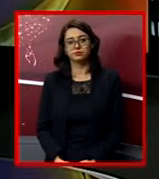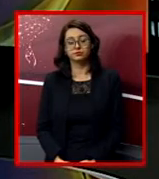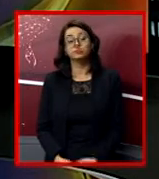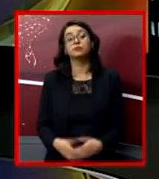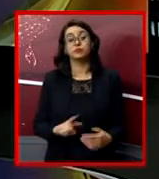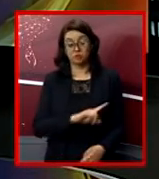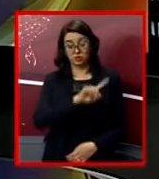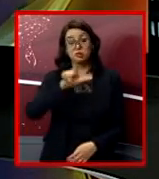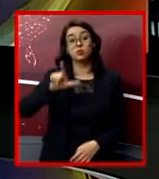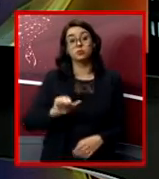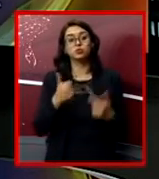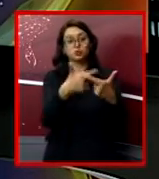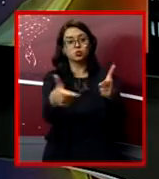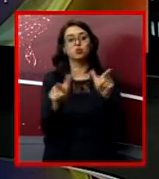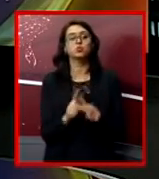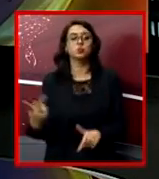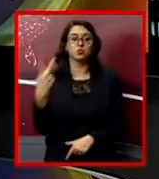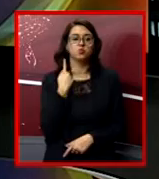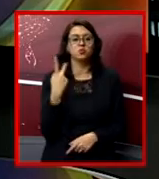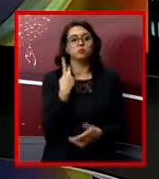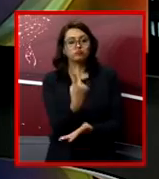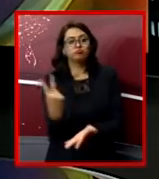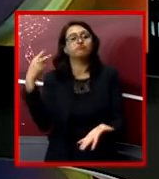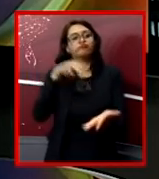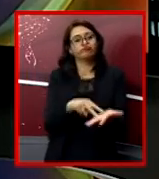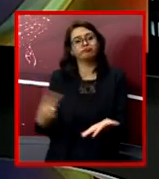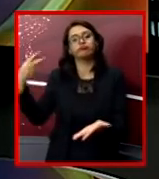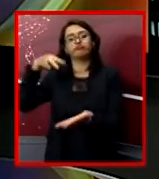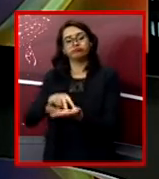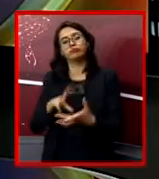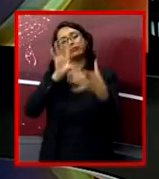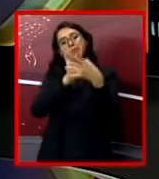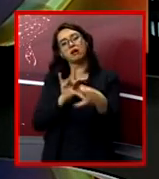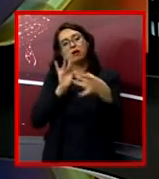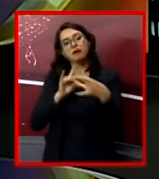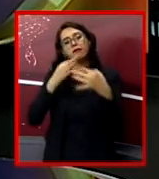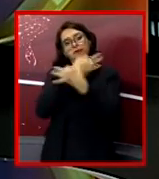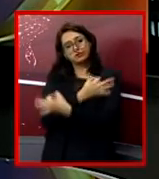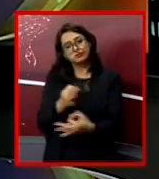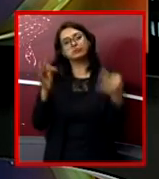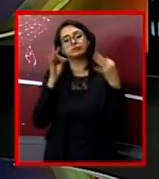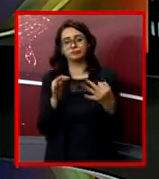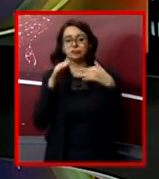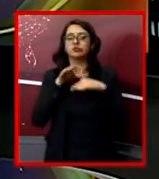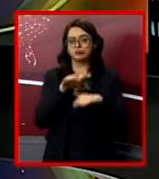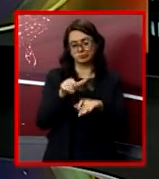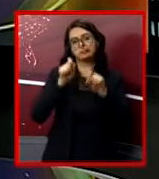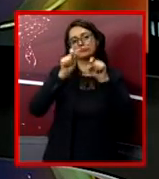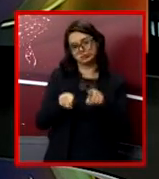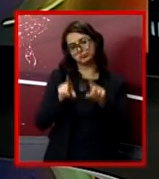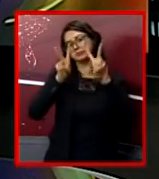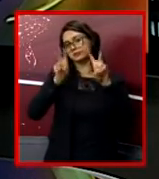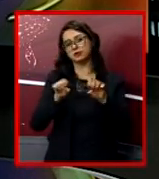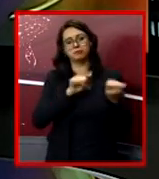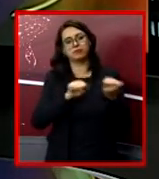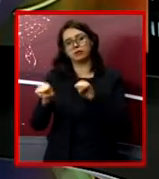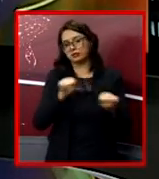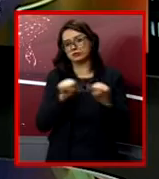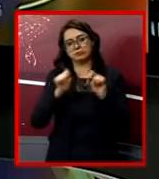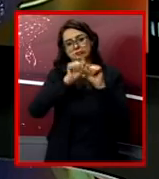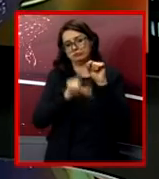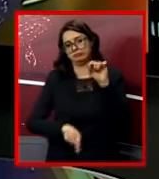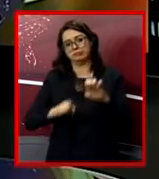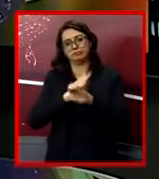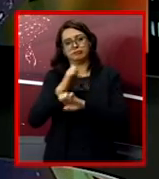Acto seguido, los grupos parlamentarios subieron a tribuna para fijar posicionamientos respecto a lo ocurrido en los sismos en estados del país.